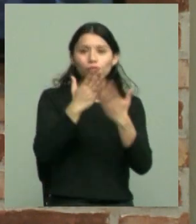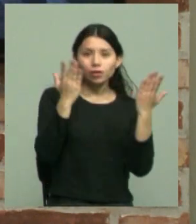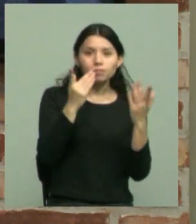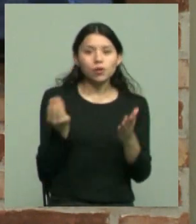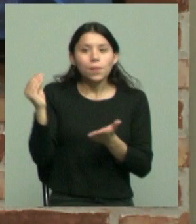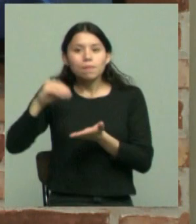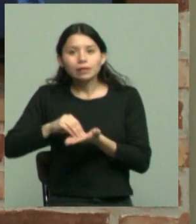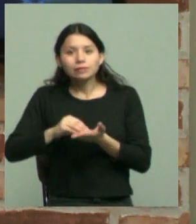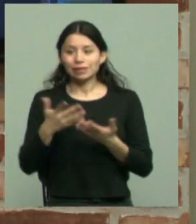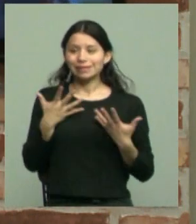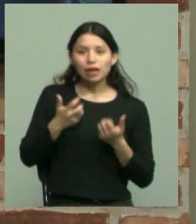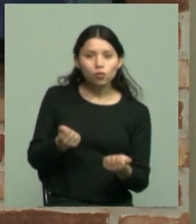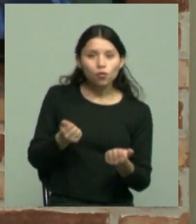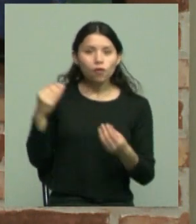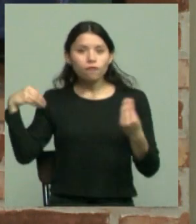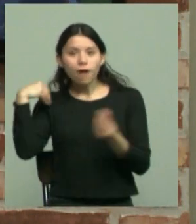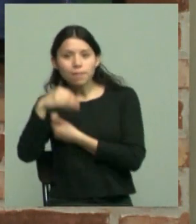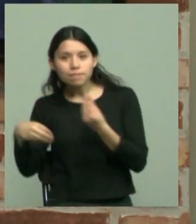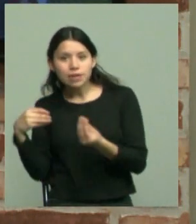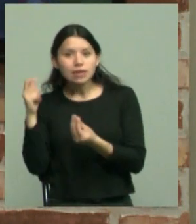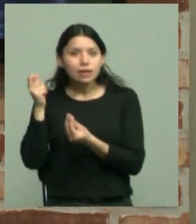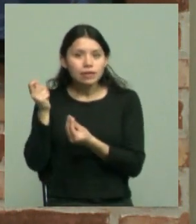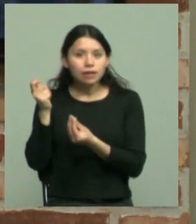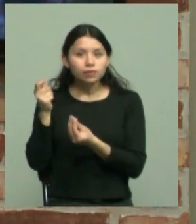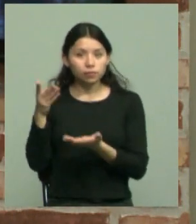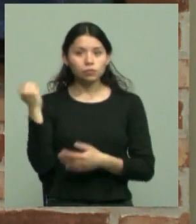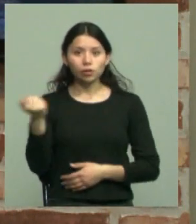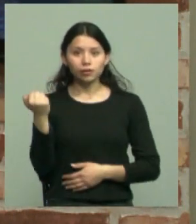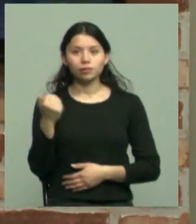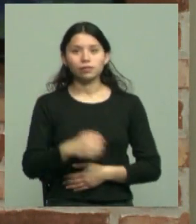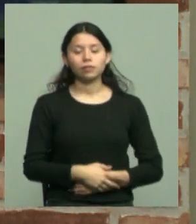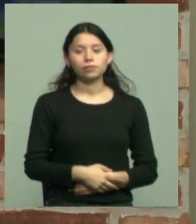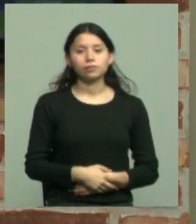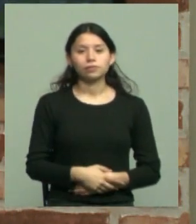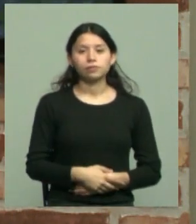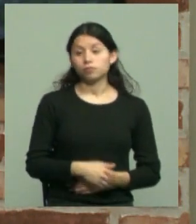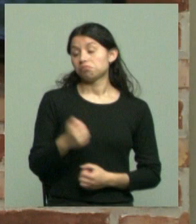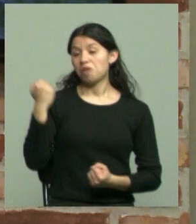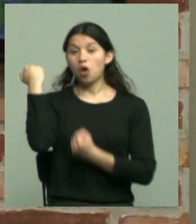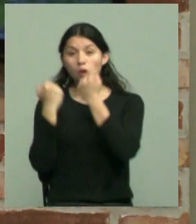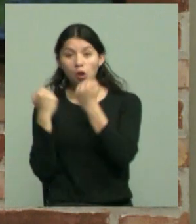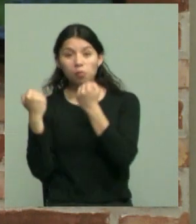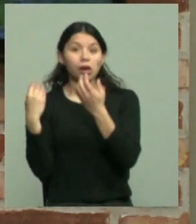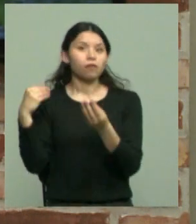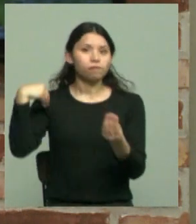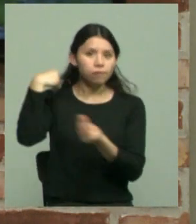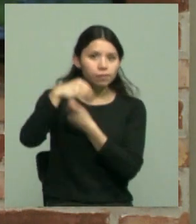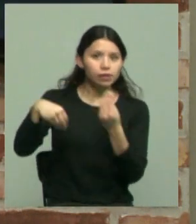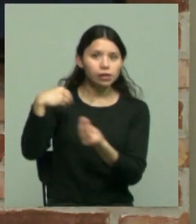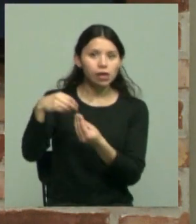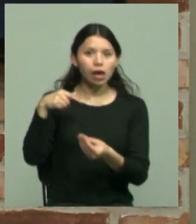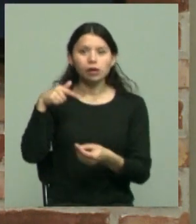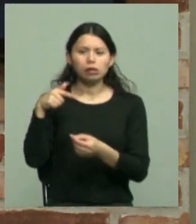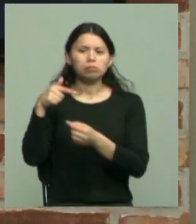venía haciendo anteriormente, pero ahora se le agrega la parte académica, pero conocer su situación económica, su situación familiar, cómo está